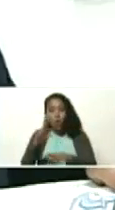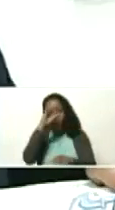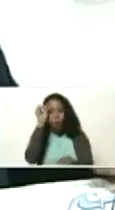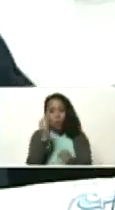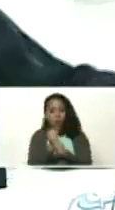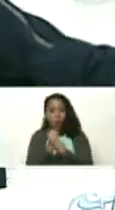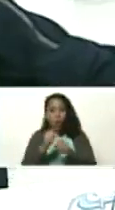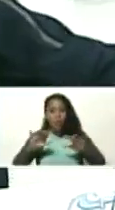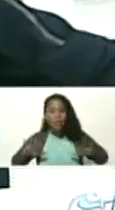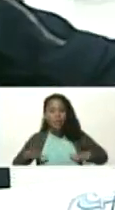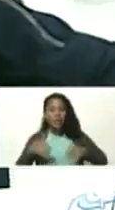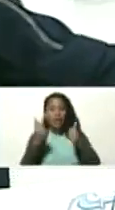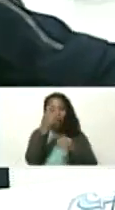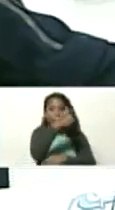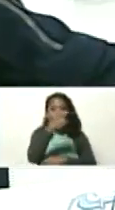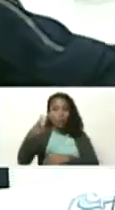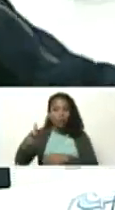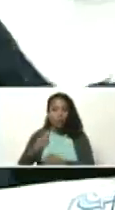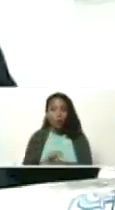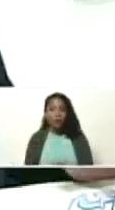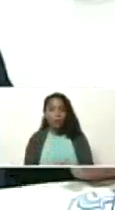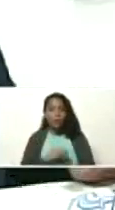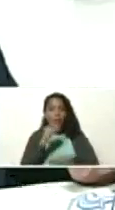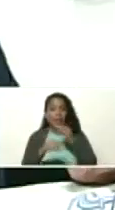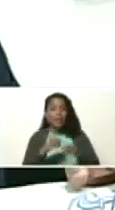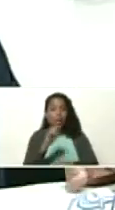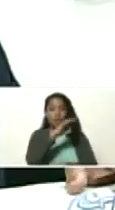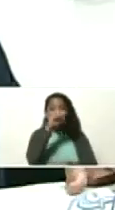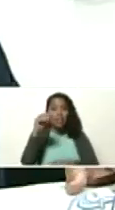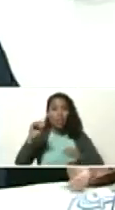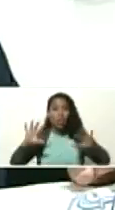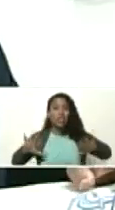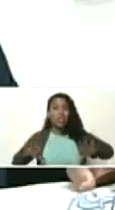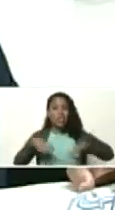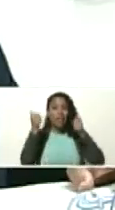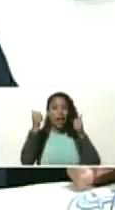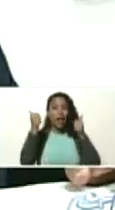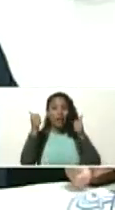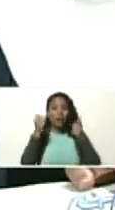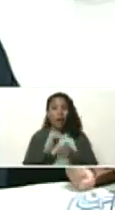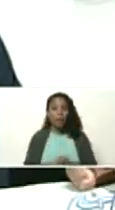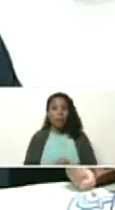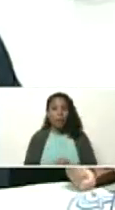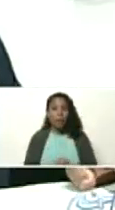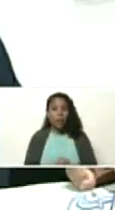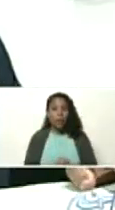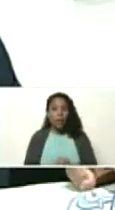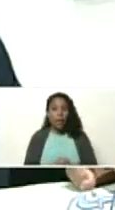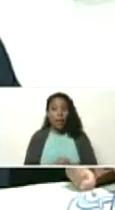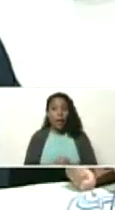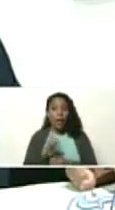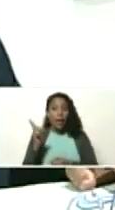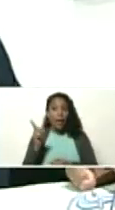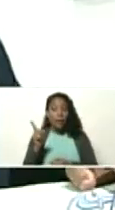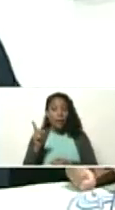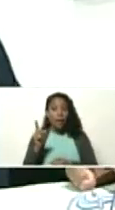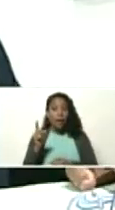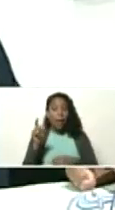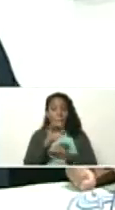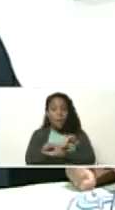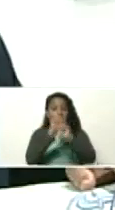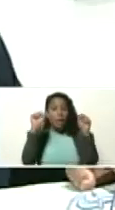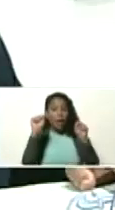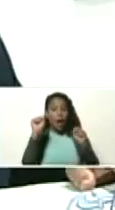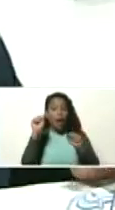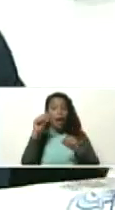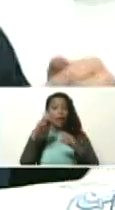de rescate. Se efectuaron más de 300 rescates por vía terrestre desde tempranas horas de la mañana y 12 evacuaciones